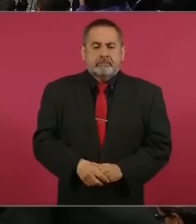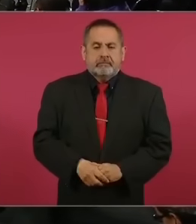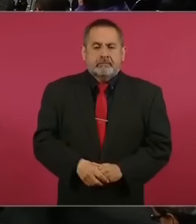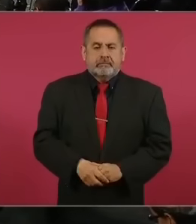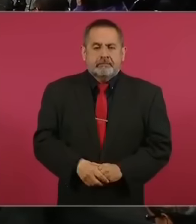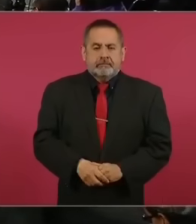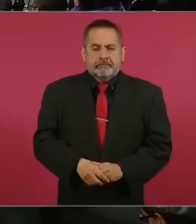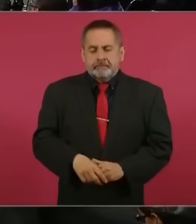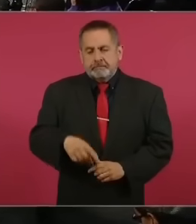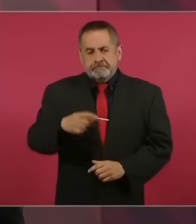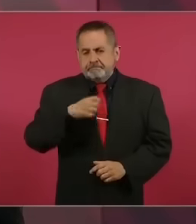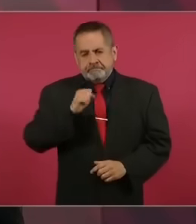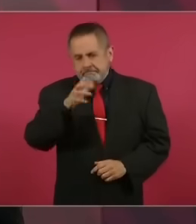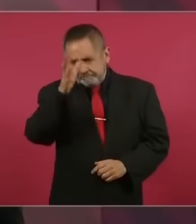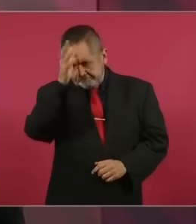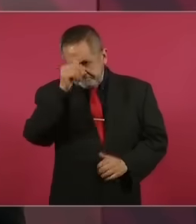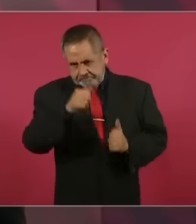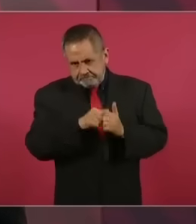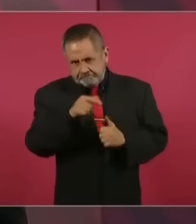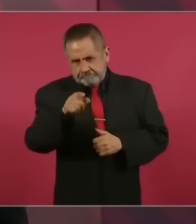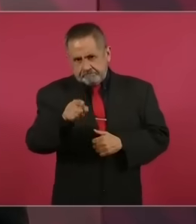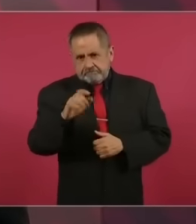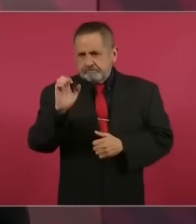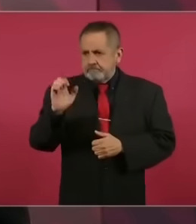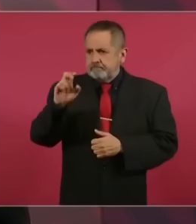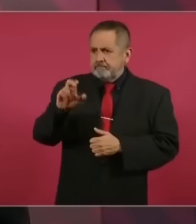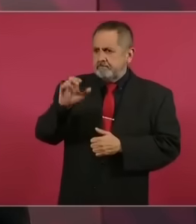No estoy de acuerdo con lo que dijo Encinas.